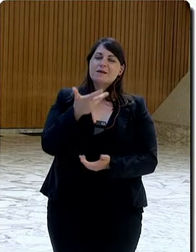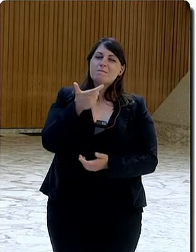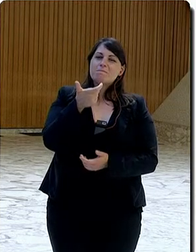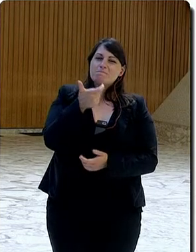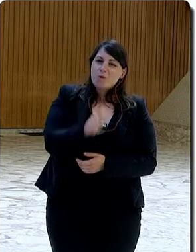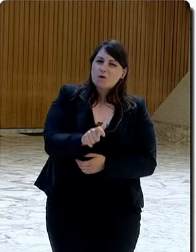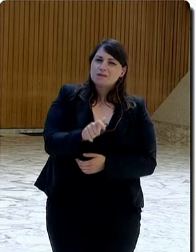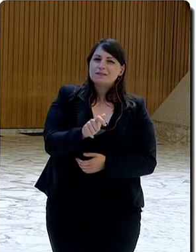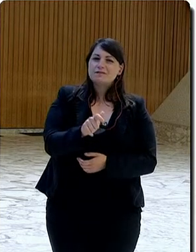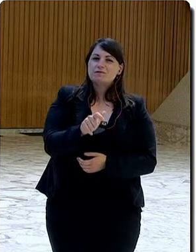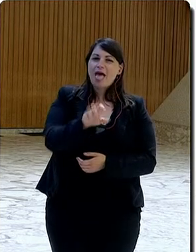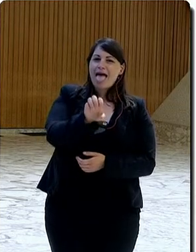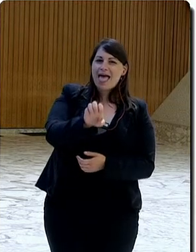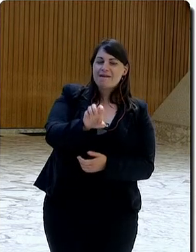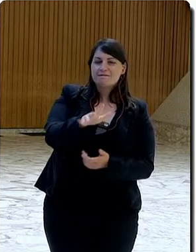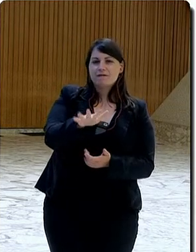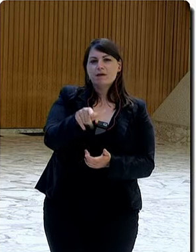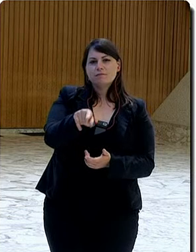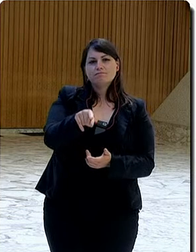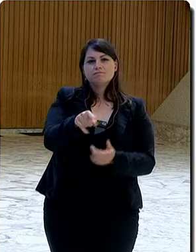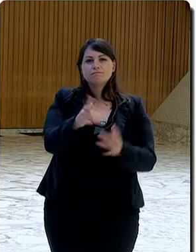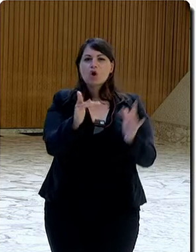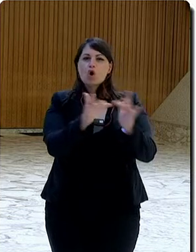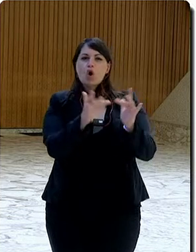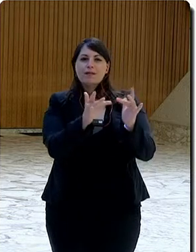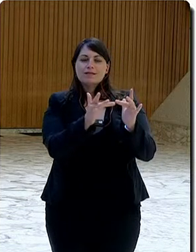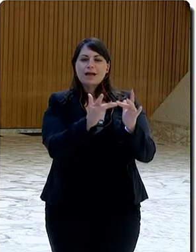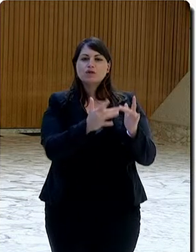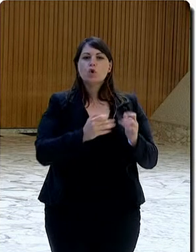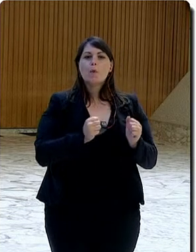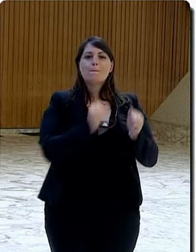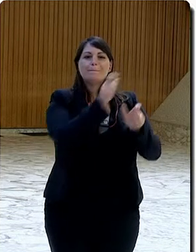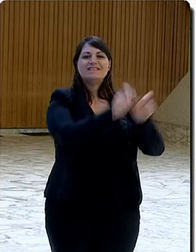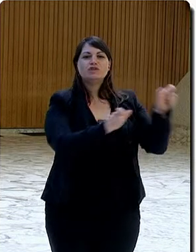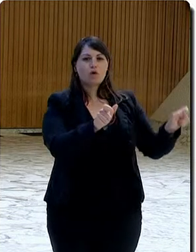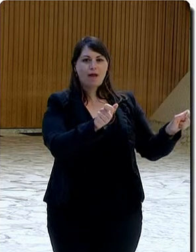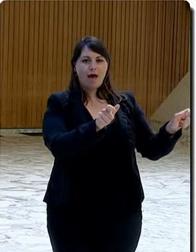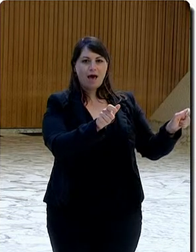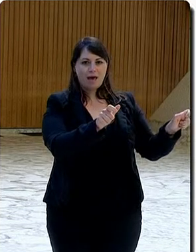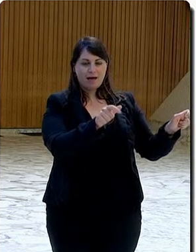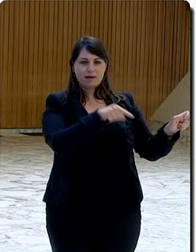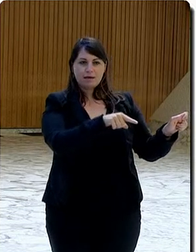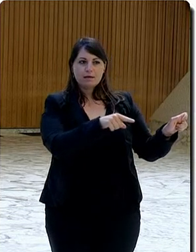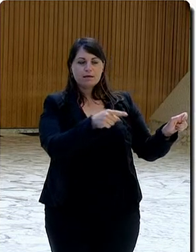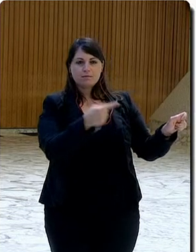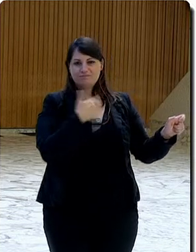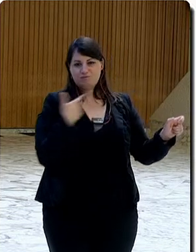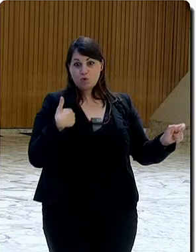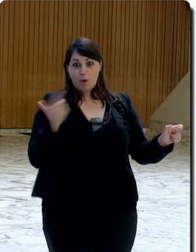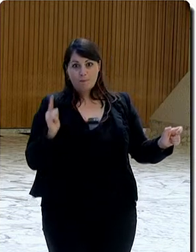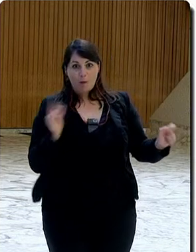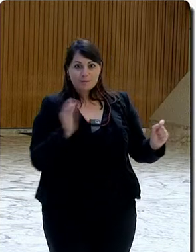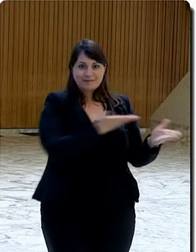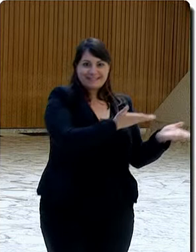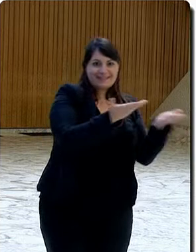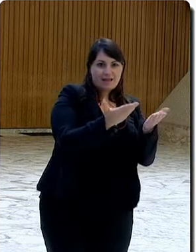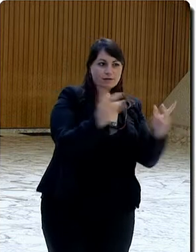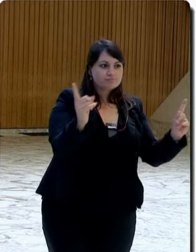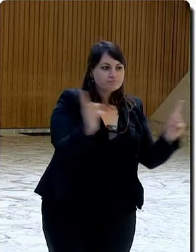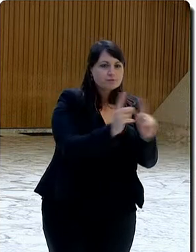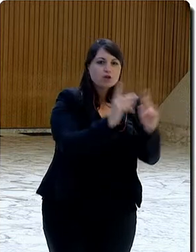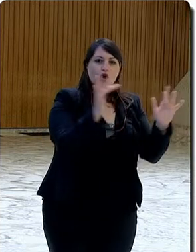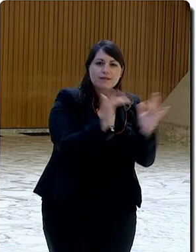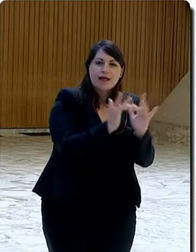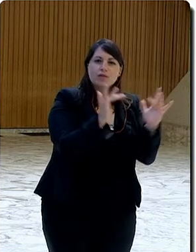a las que nosotros le presentamos. Nosotros siempre hemos procurado transmitir a nuestros hijos y a nuestros